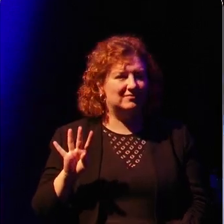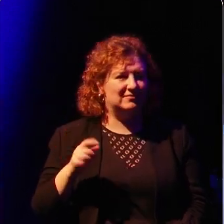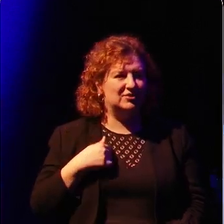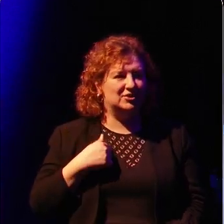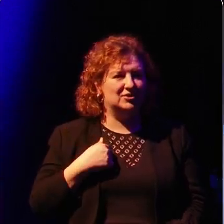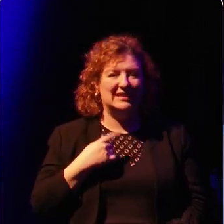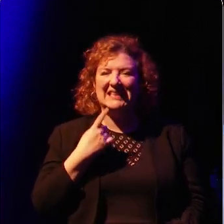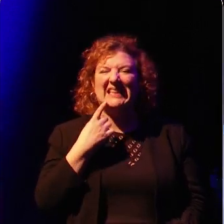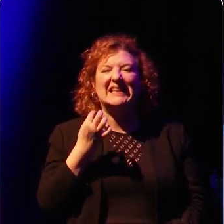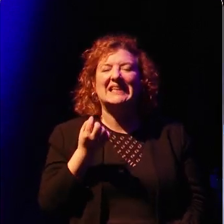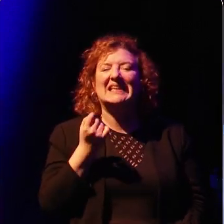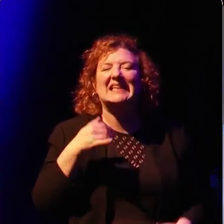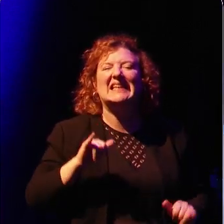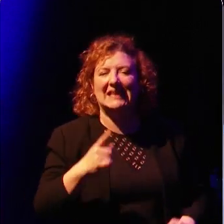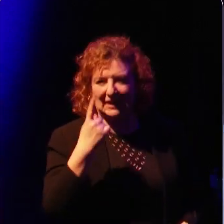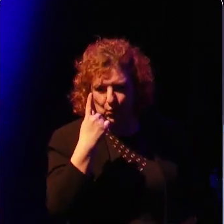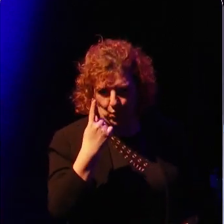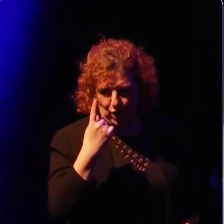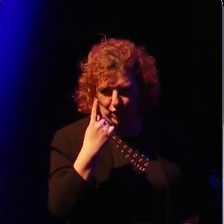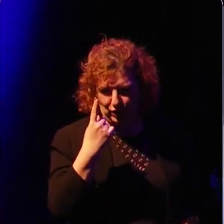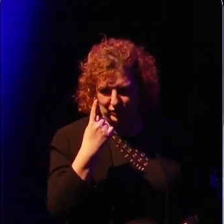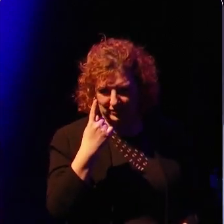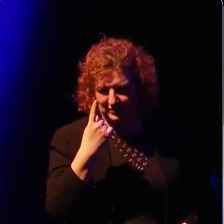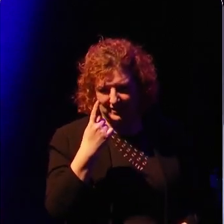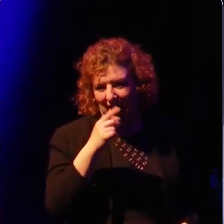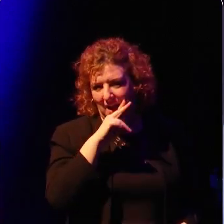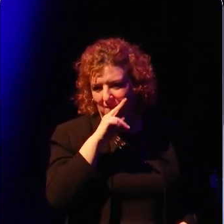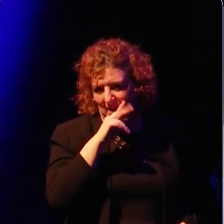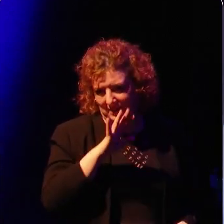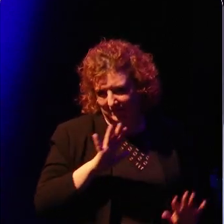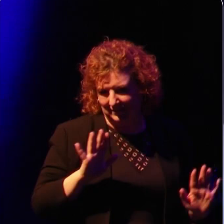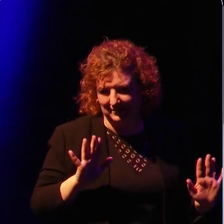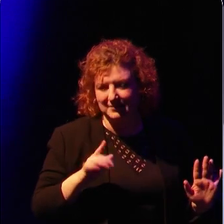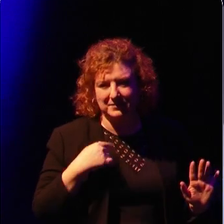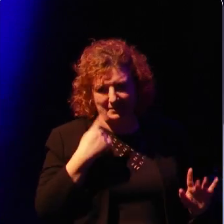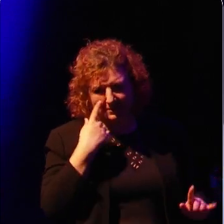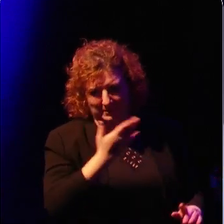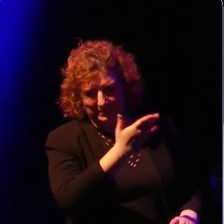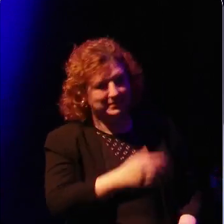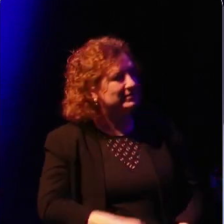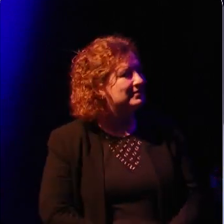Yo. Ni uno, no llega. ¿Vale? Bien, ahí va.